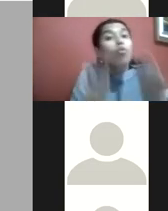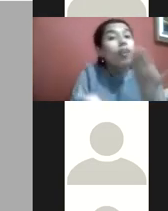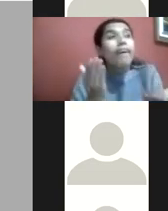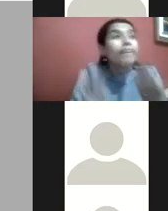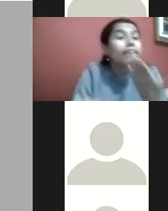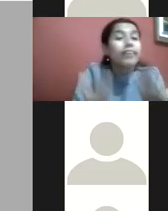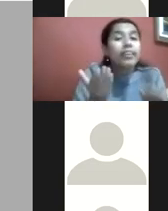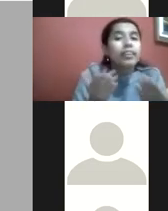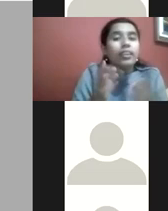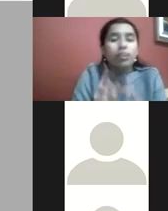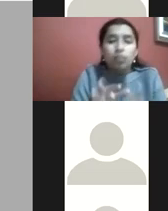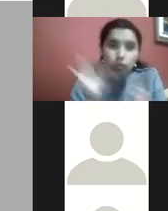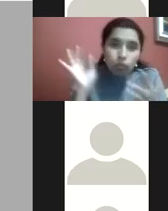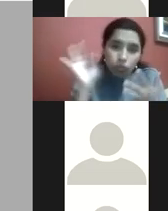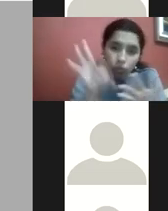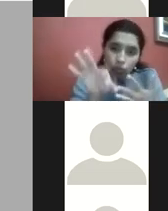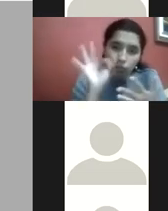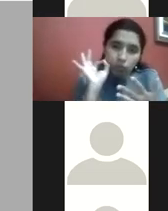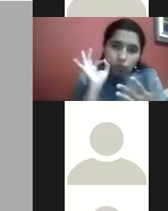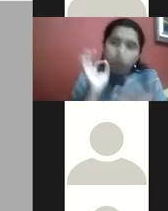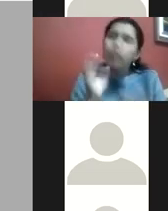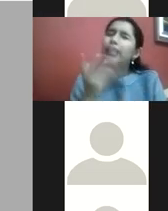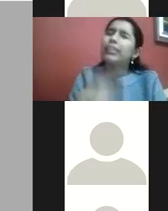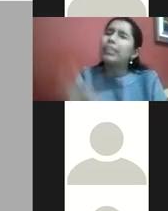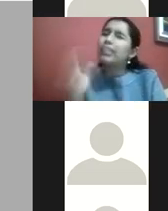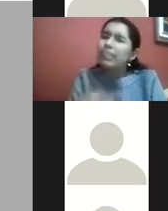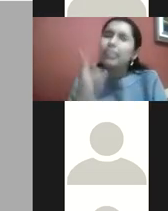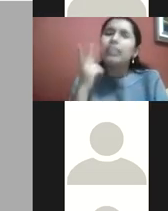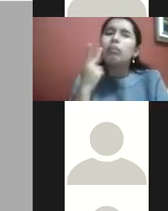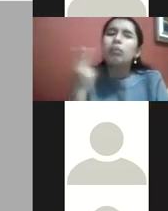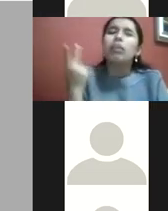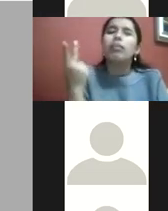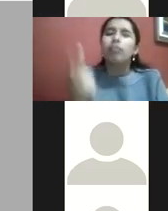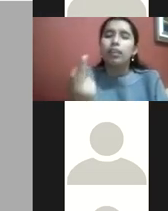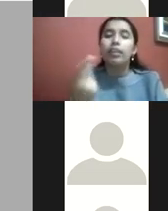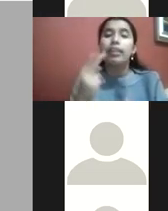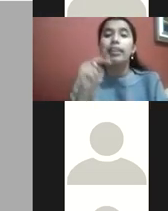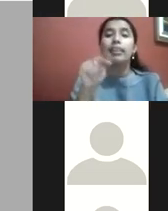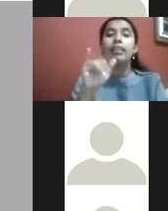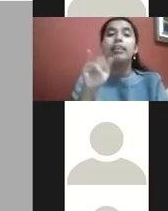que nosotros tomamos para tener certeza de nuestra predicción, se llama nivel de confianza.